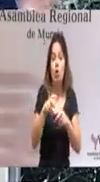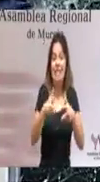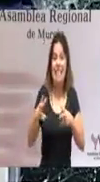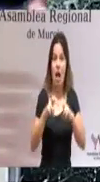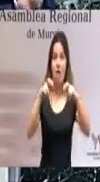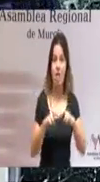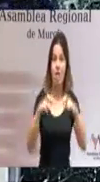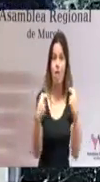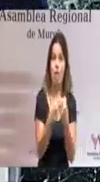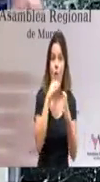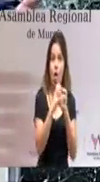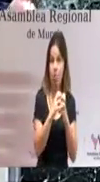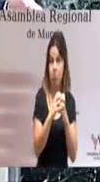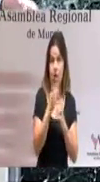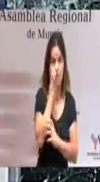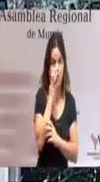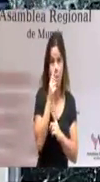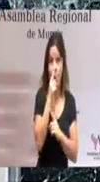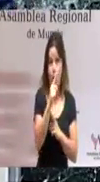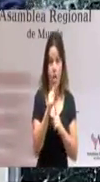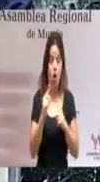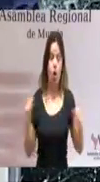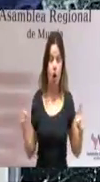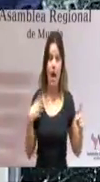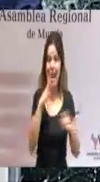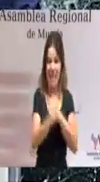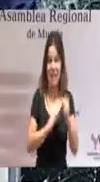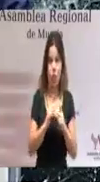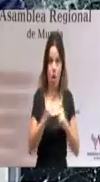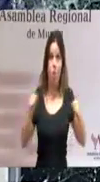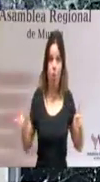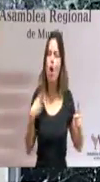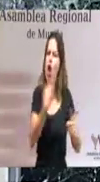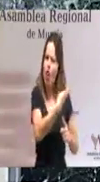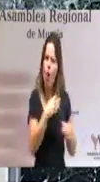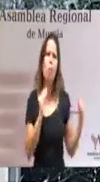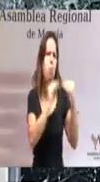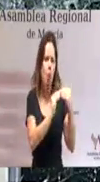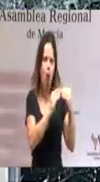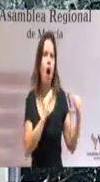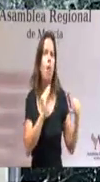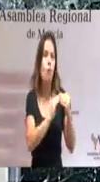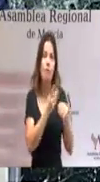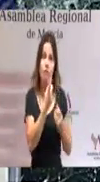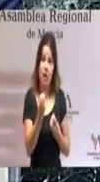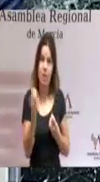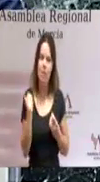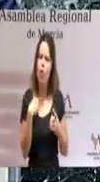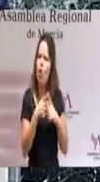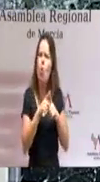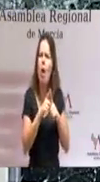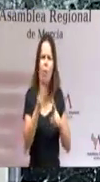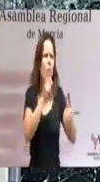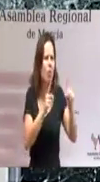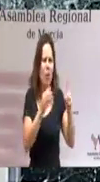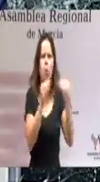De verdad, llevamos un año de legislatura. En eso vamos a coincidir usted y yo, señor presidente. Vamos a apartar la confrontación.